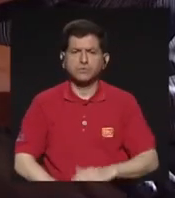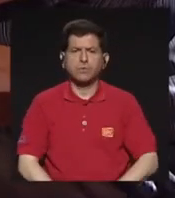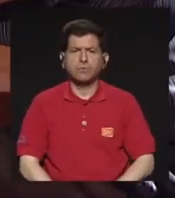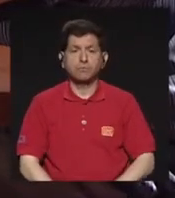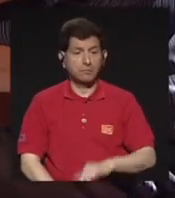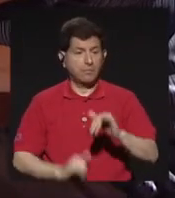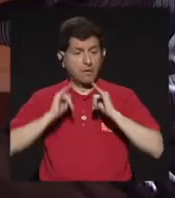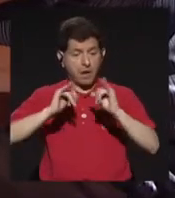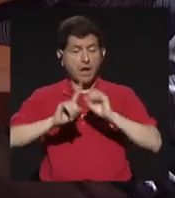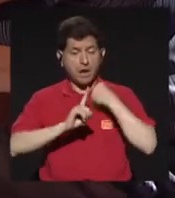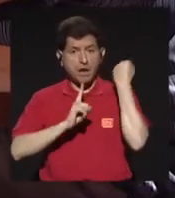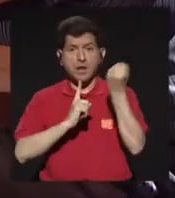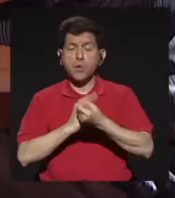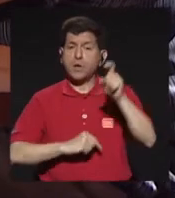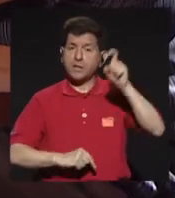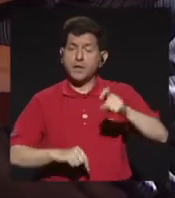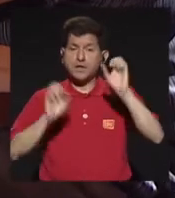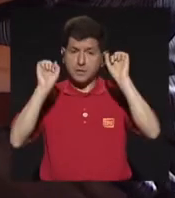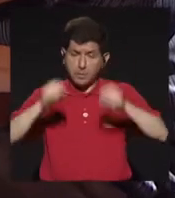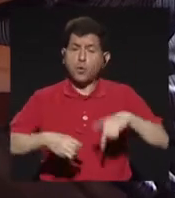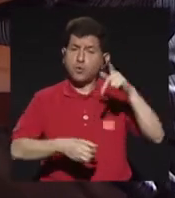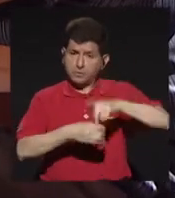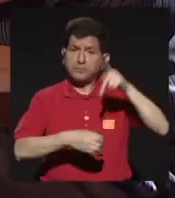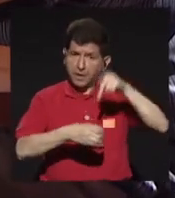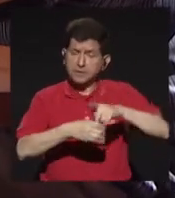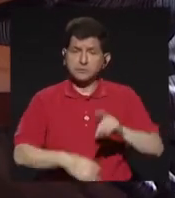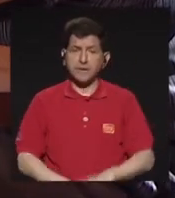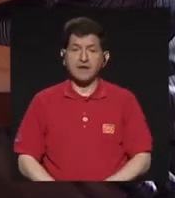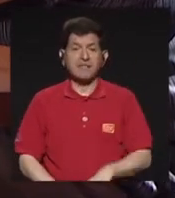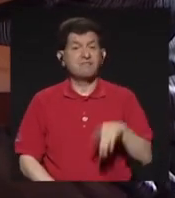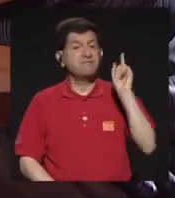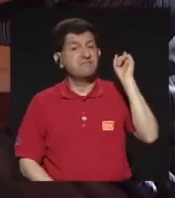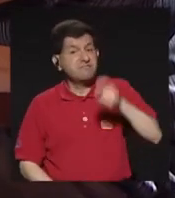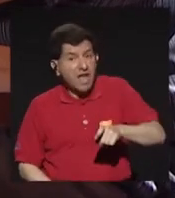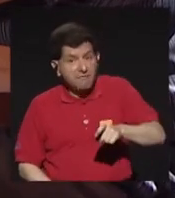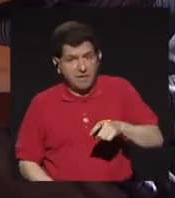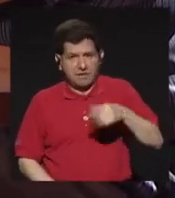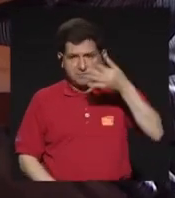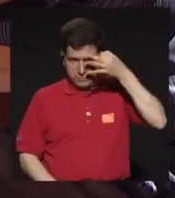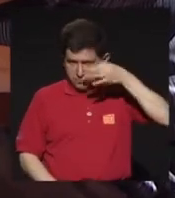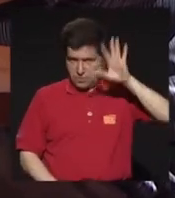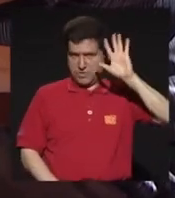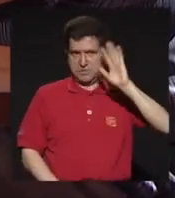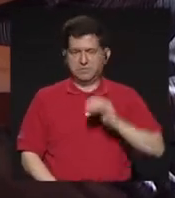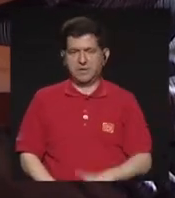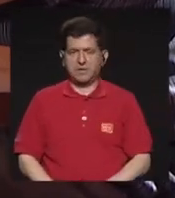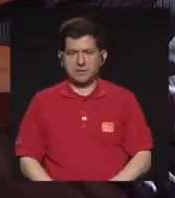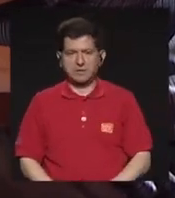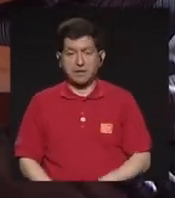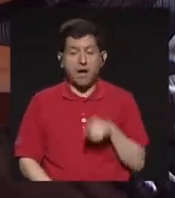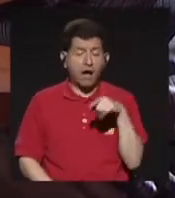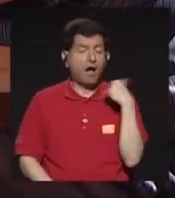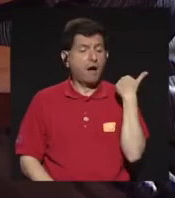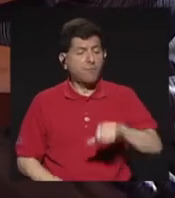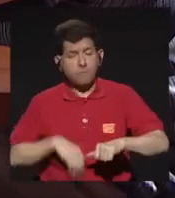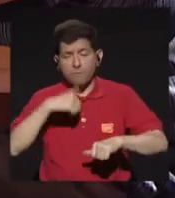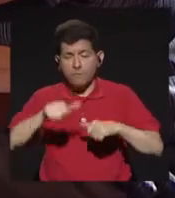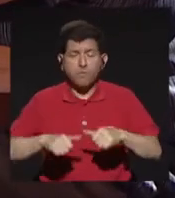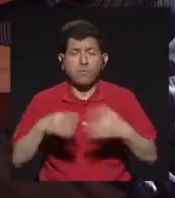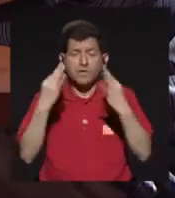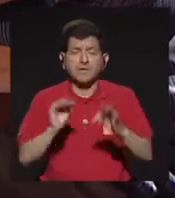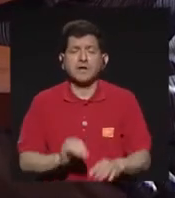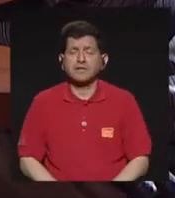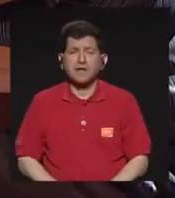que en igualdad de condiciones debería poder participar. Debería, ¿verdad? Porque entonces también tenemos que hacer un gran esfuerzo de